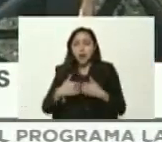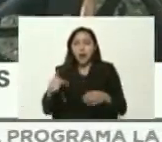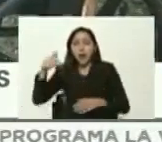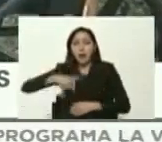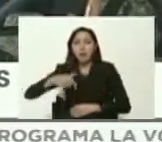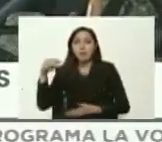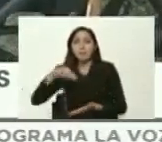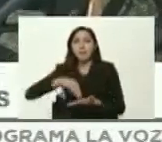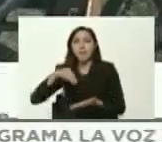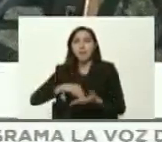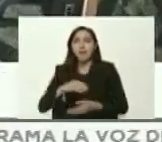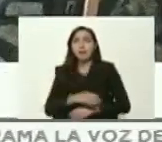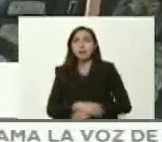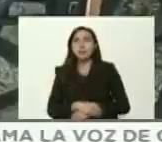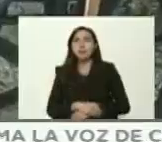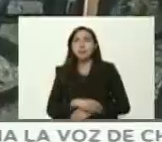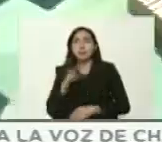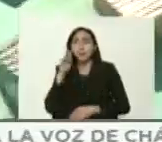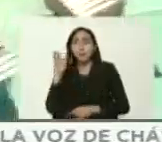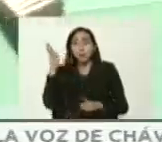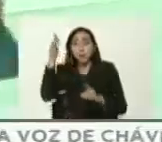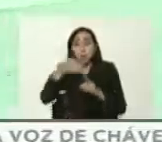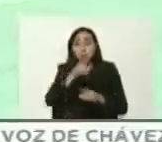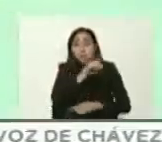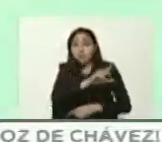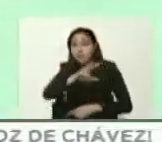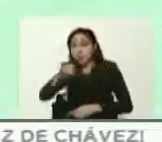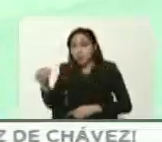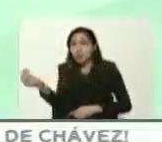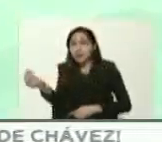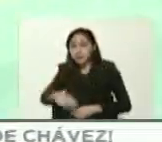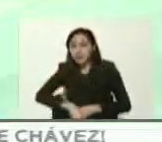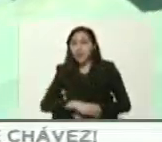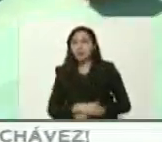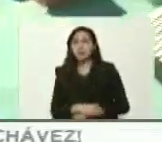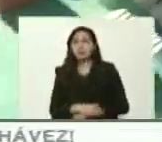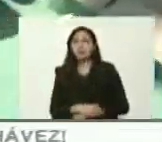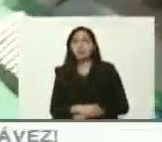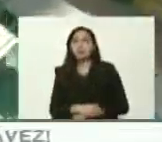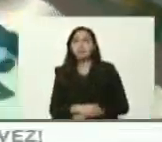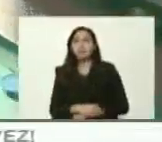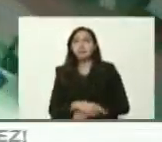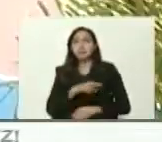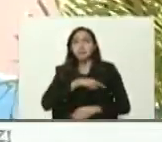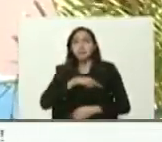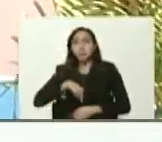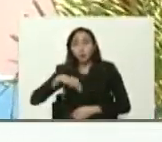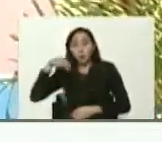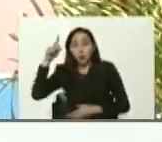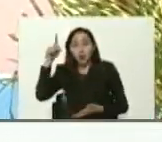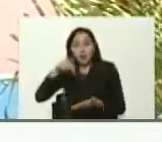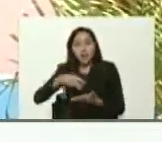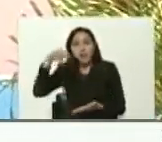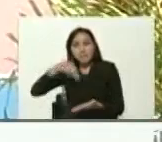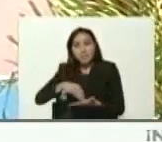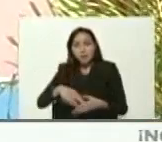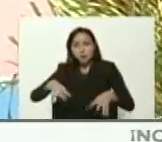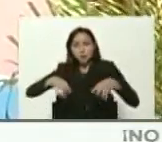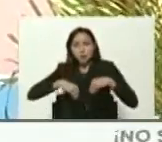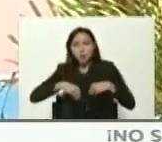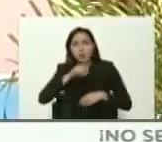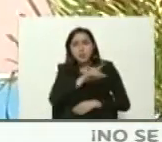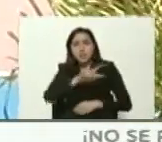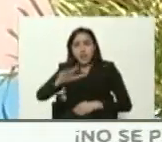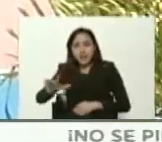Ahí vi, presidente, que lanzó el reto de 120 bases de misiones adicionales. Bueno, nosotros desde Miranda vamos a asumir 13 de